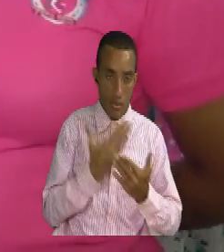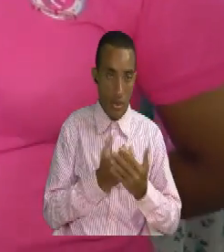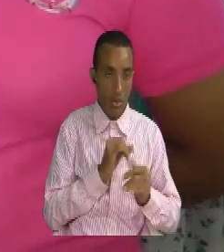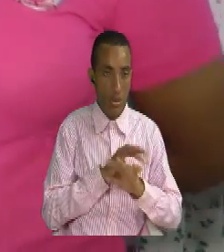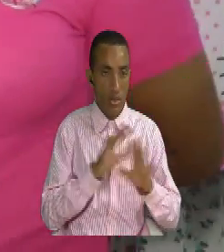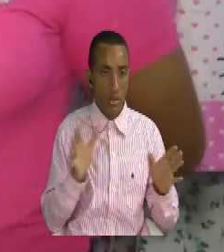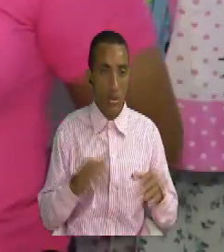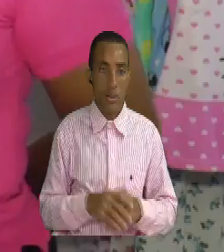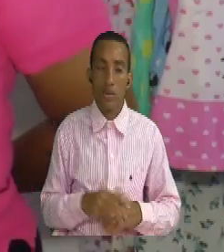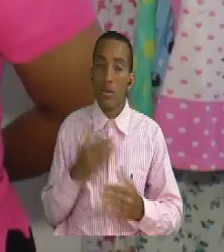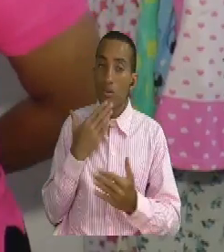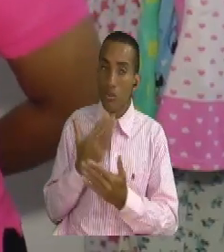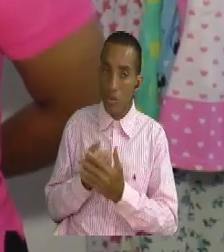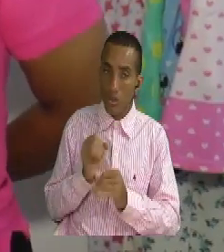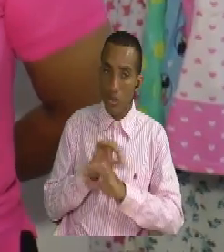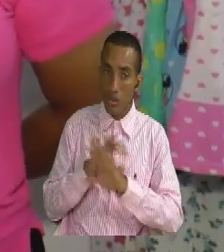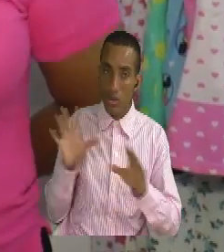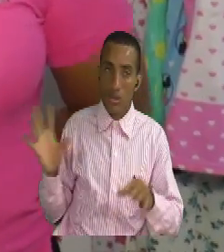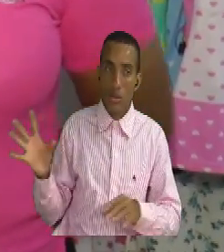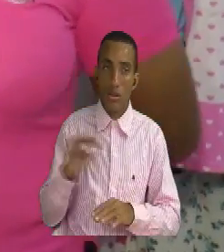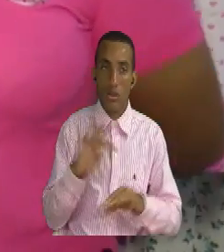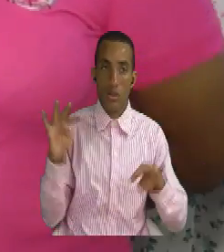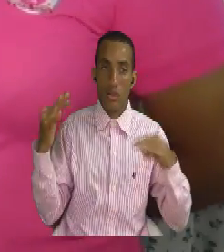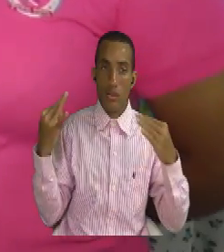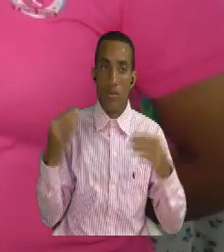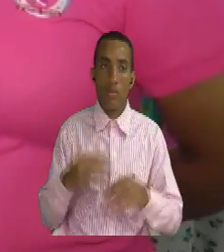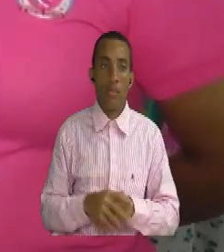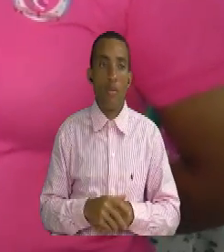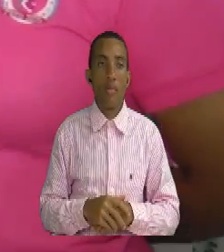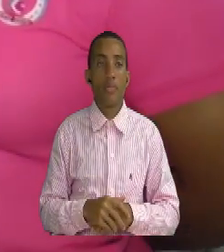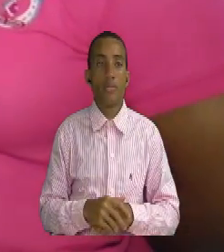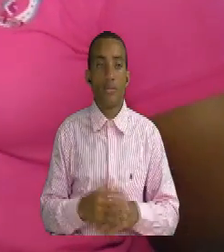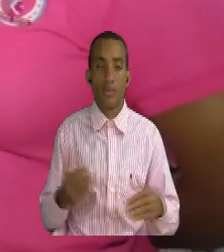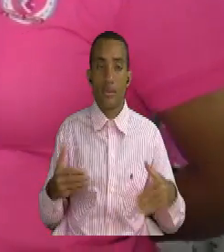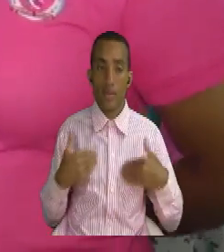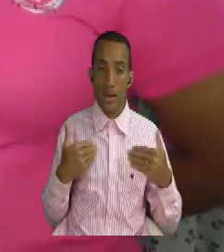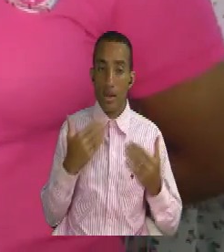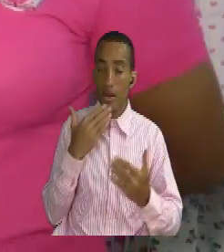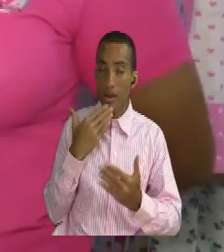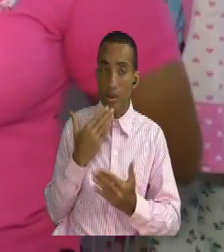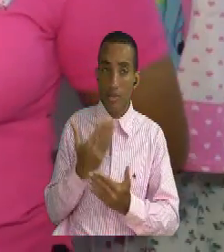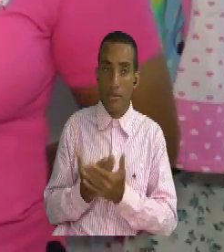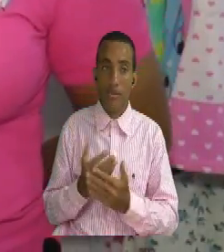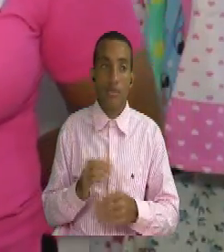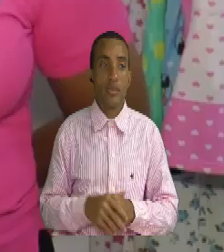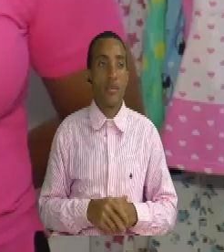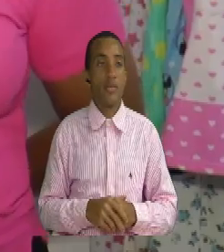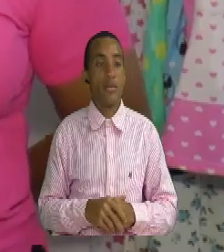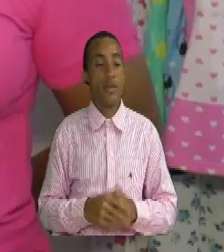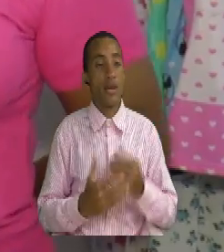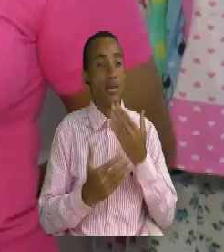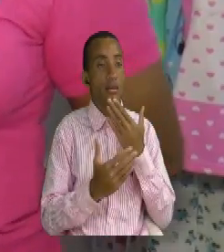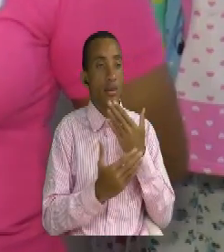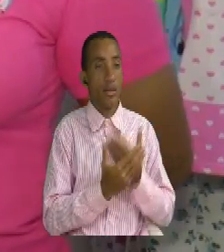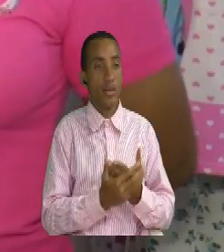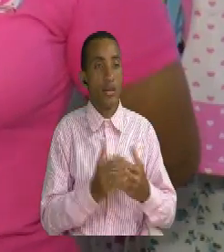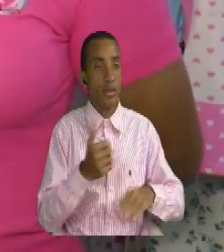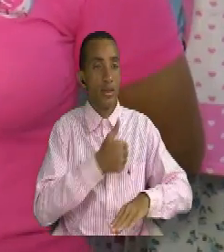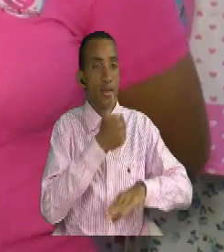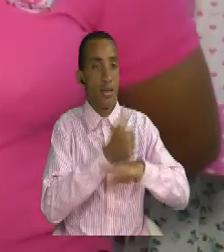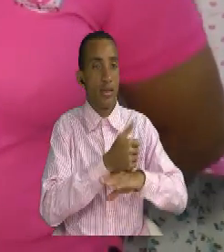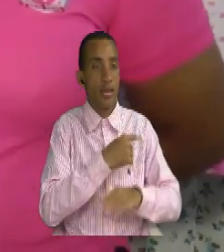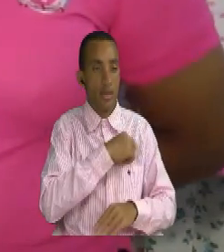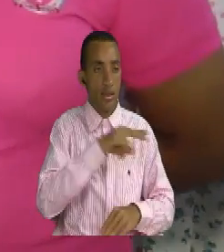días, Jennifer, ¿cómo están? Buenos días a todos los televidentes. Muy agradecida de estar acá con ustedes. Ay, muchísimas gracias, jefe. Nosotras nos